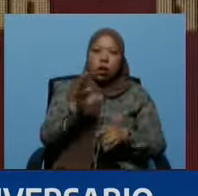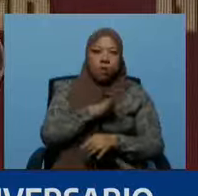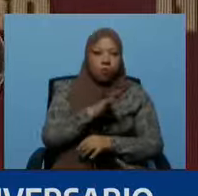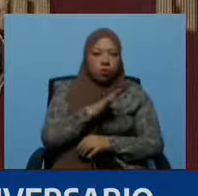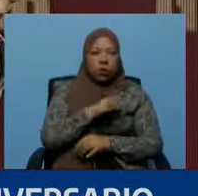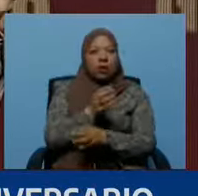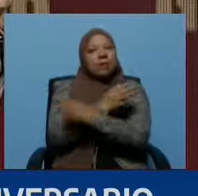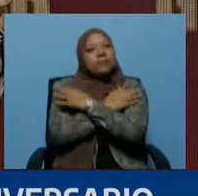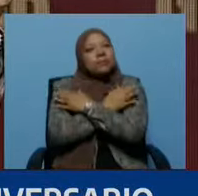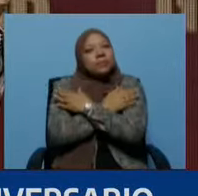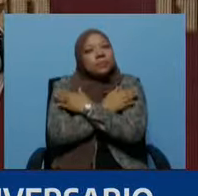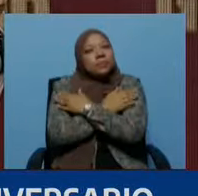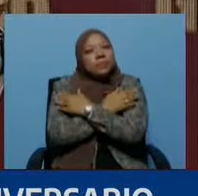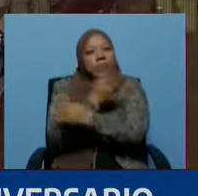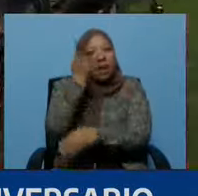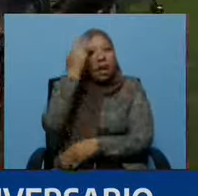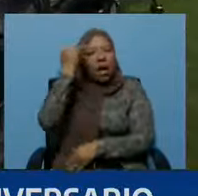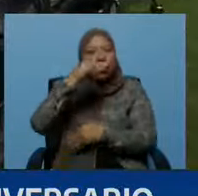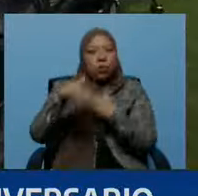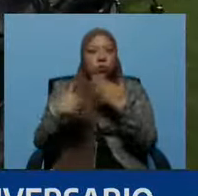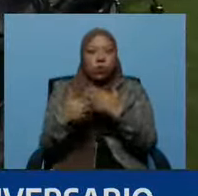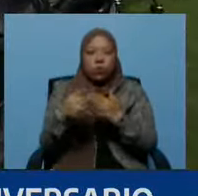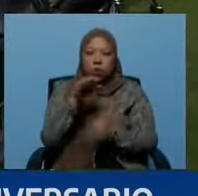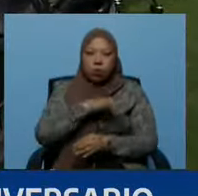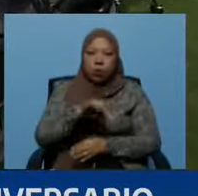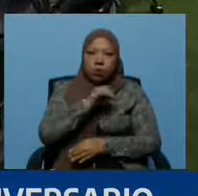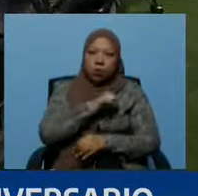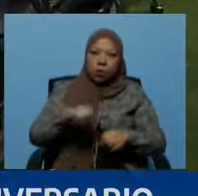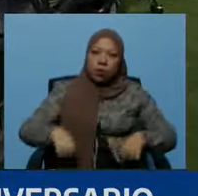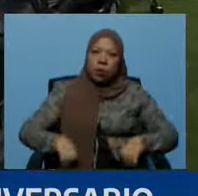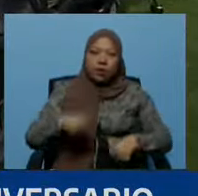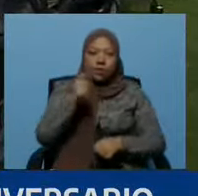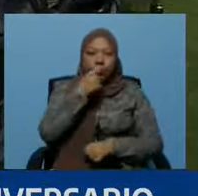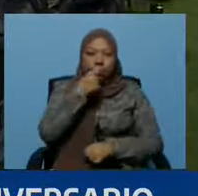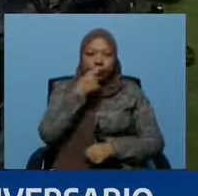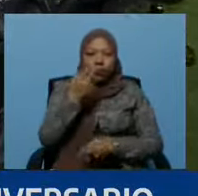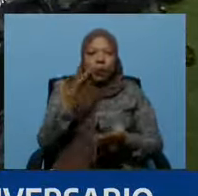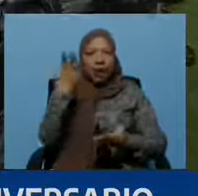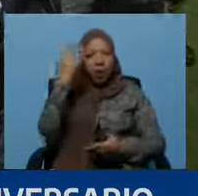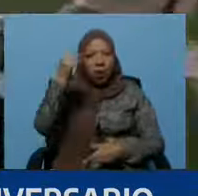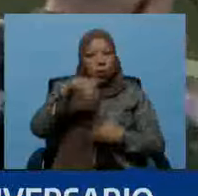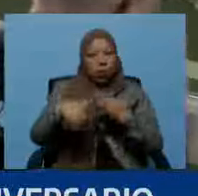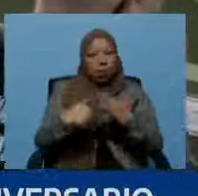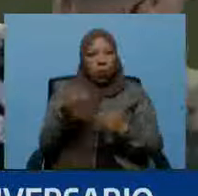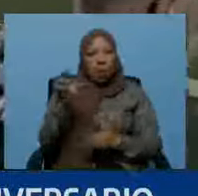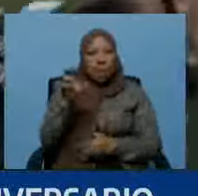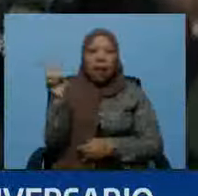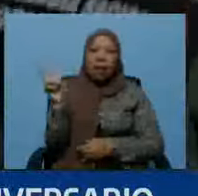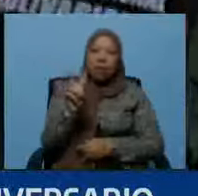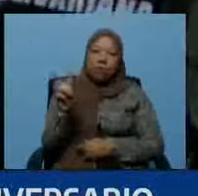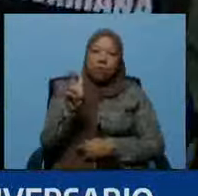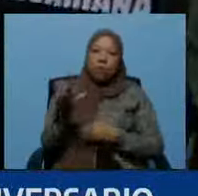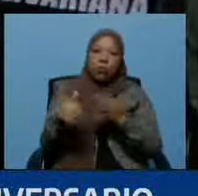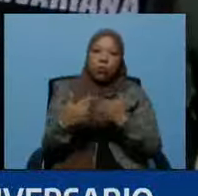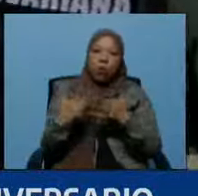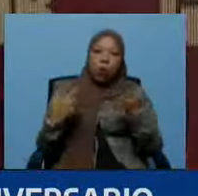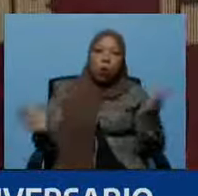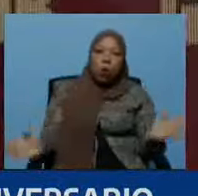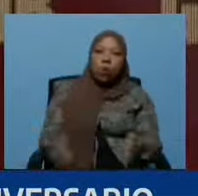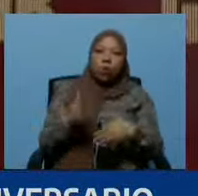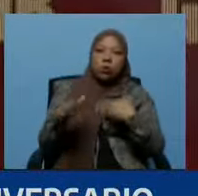pertenece. Felicidades y que Dios bendiga a nuestra Guardia Nacional Bolivariana, que Dios bendiga a nuestra patria. Y digamos con